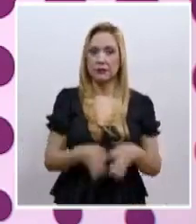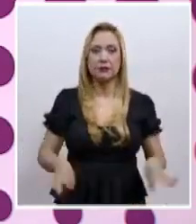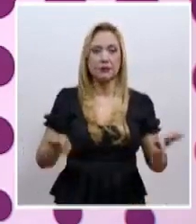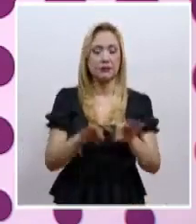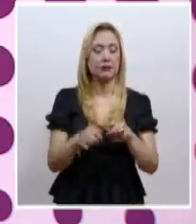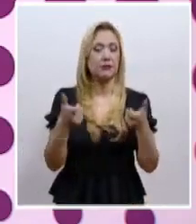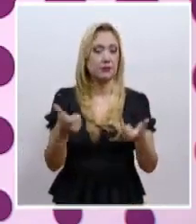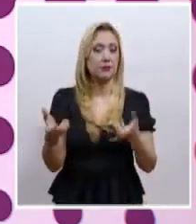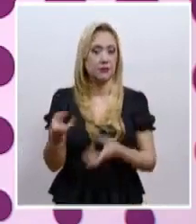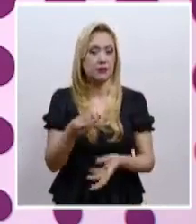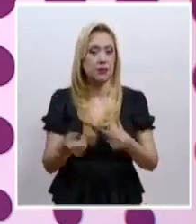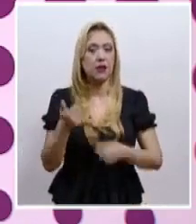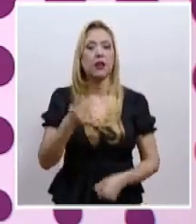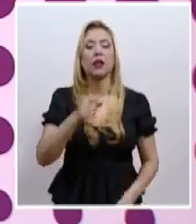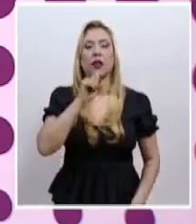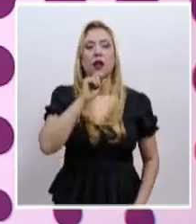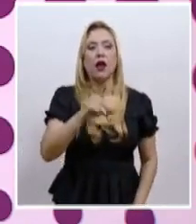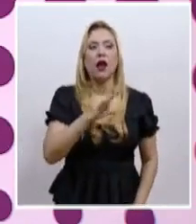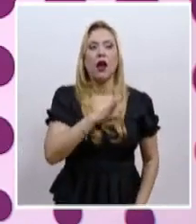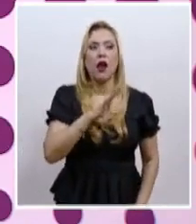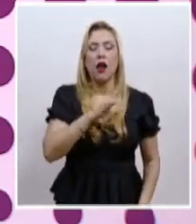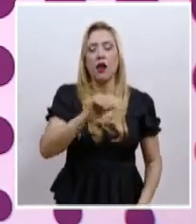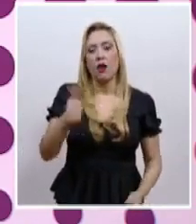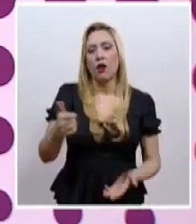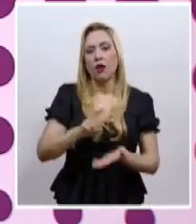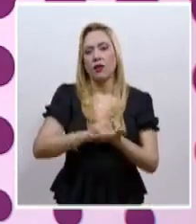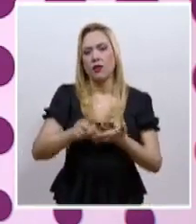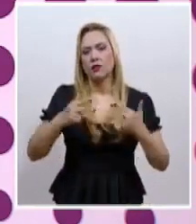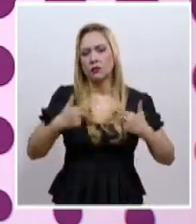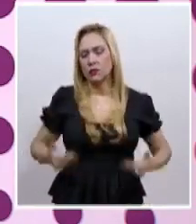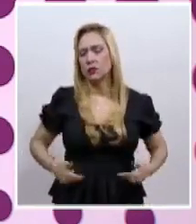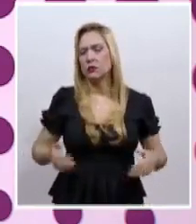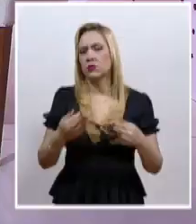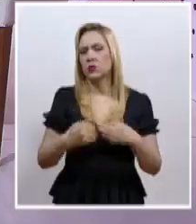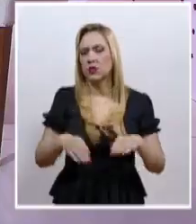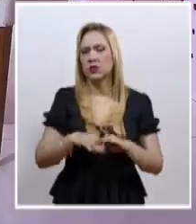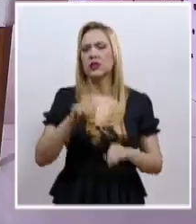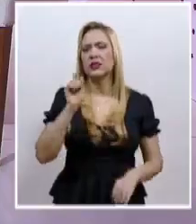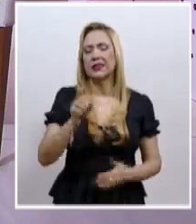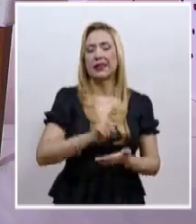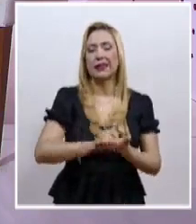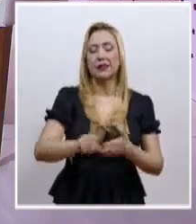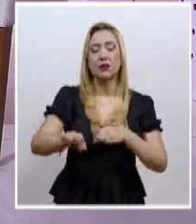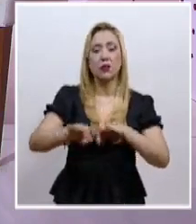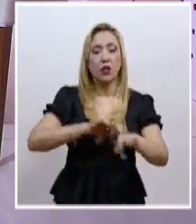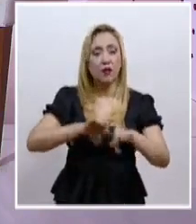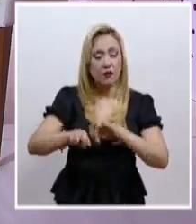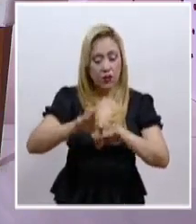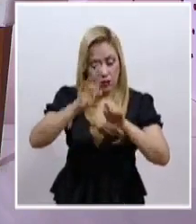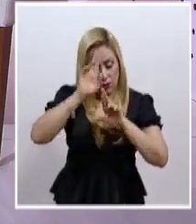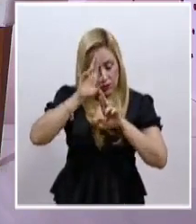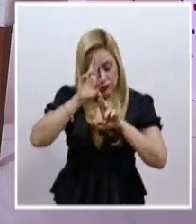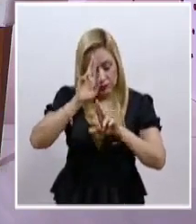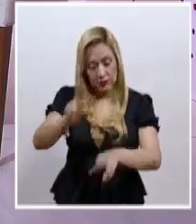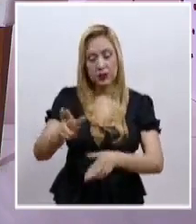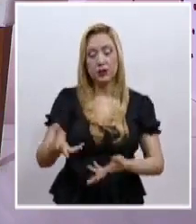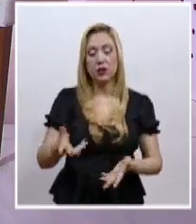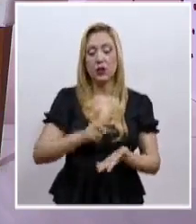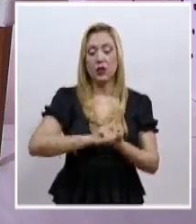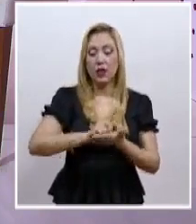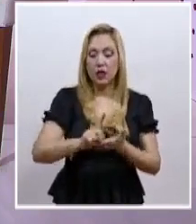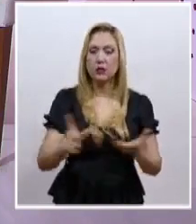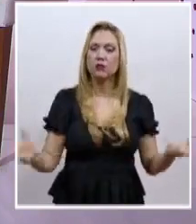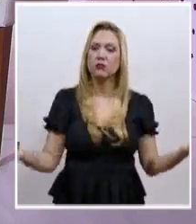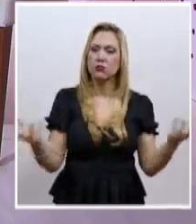en la economía, pero también tiene un aspecto de derechos humanos muy importante. El derecho al trabajo digno, el derecho a la